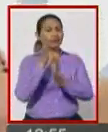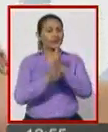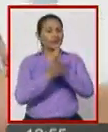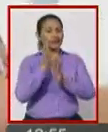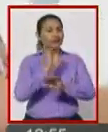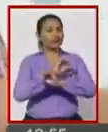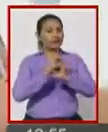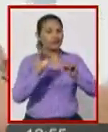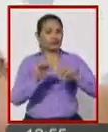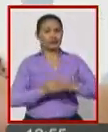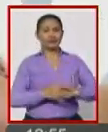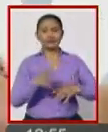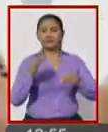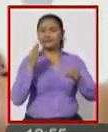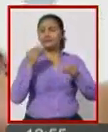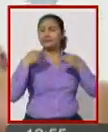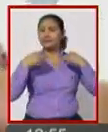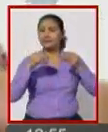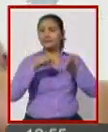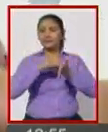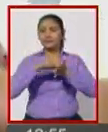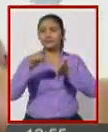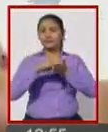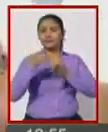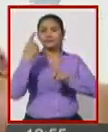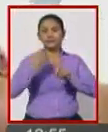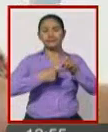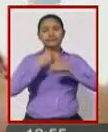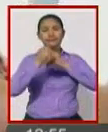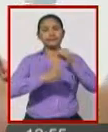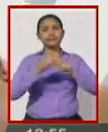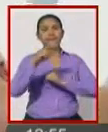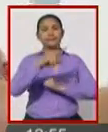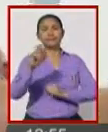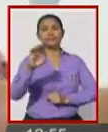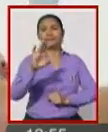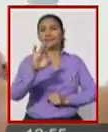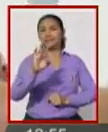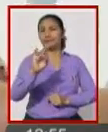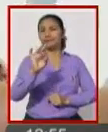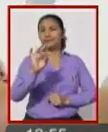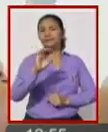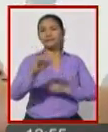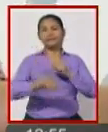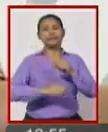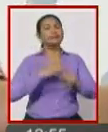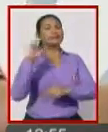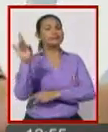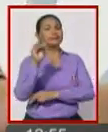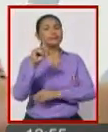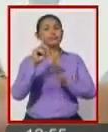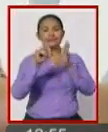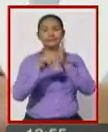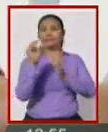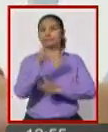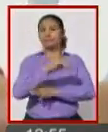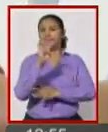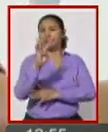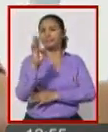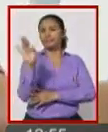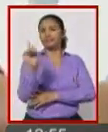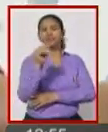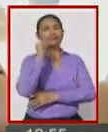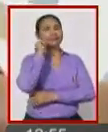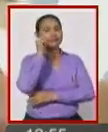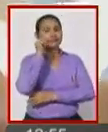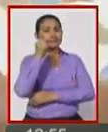gratuito, tampoco es así. El mercado se va a pagar anualmente 378 bolivianos y luego nos quieren imponer